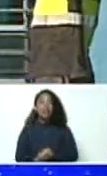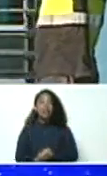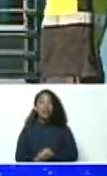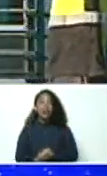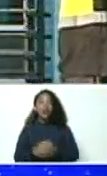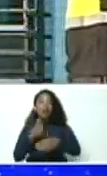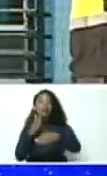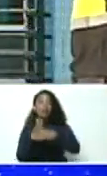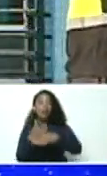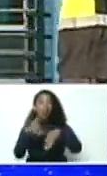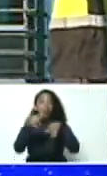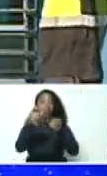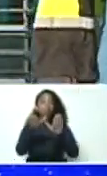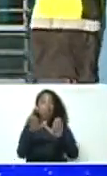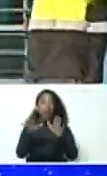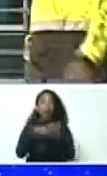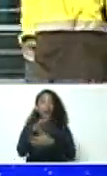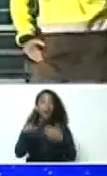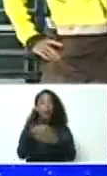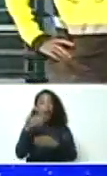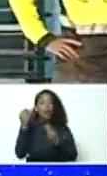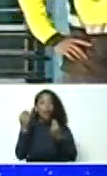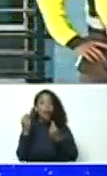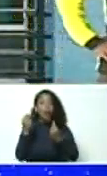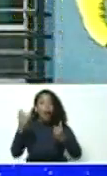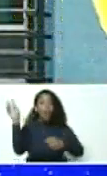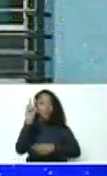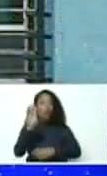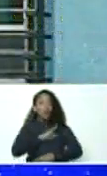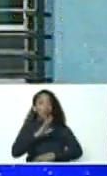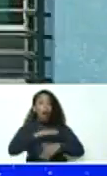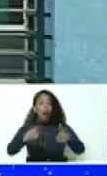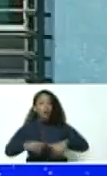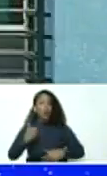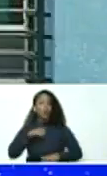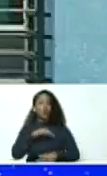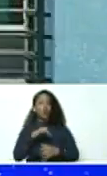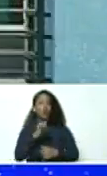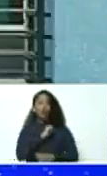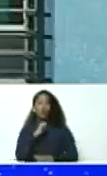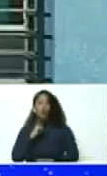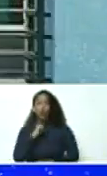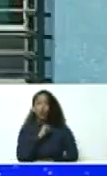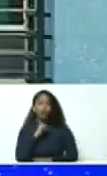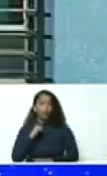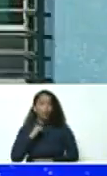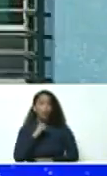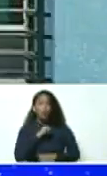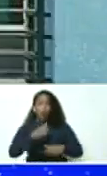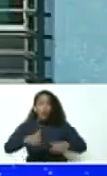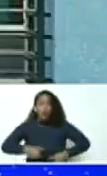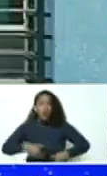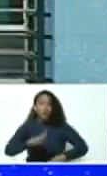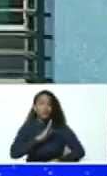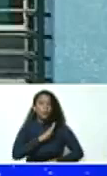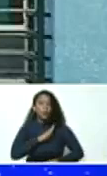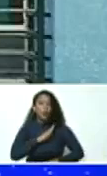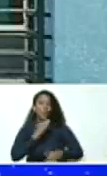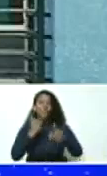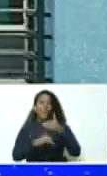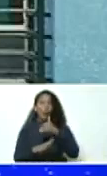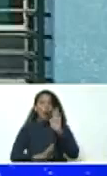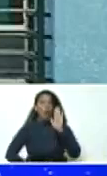la crisis, Venezuela por esfuerzo propio, nosotros solitos, por esfuerzo propio, lo que vamos